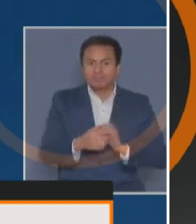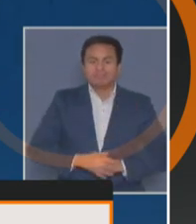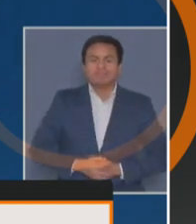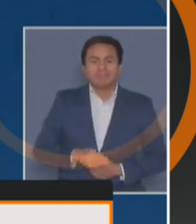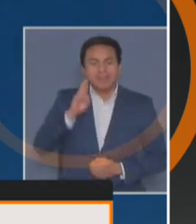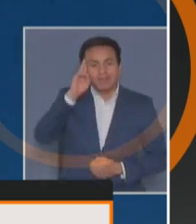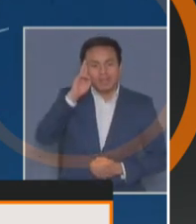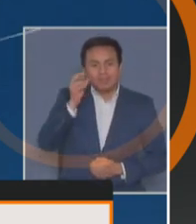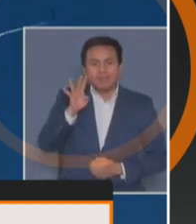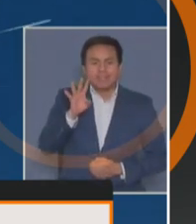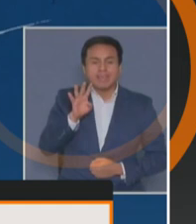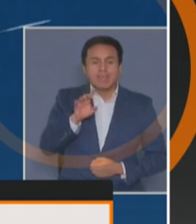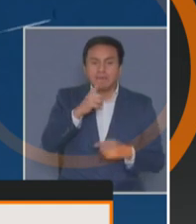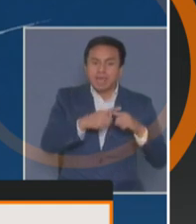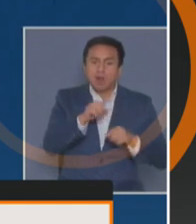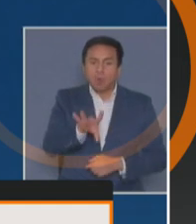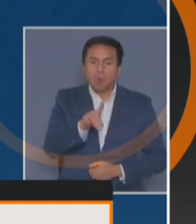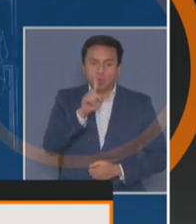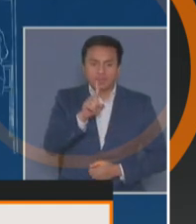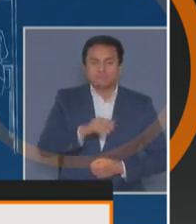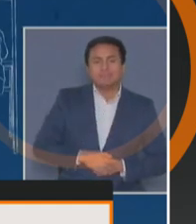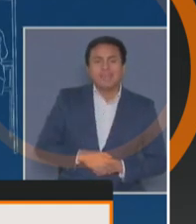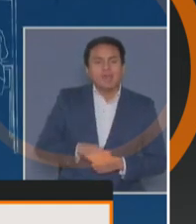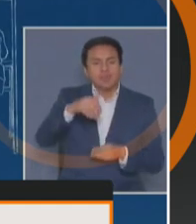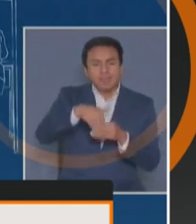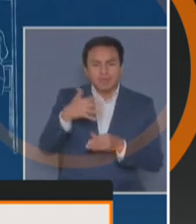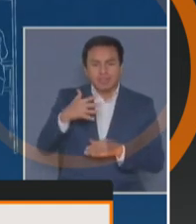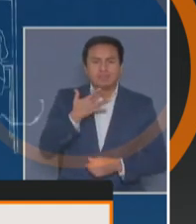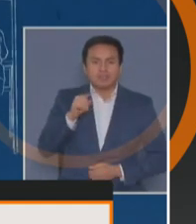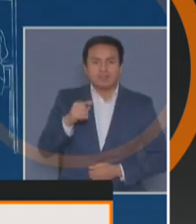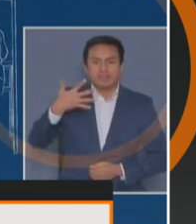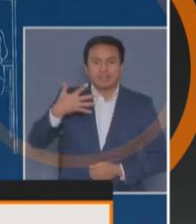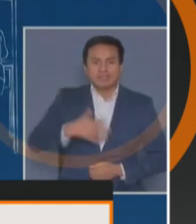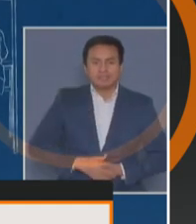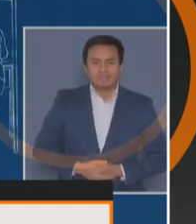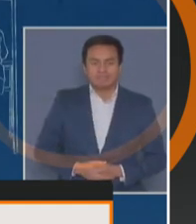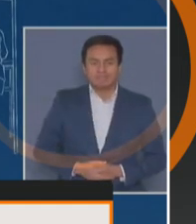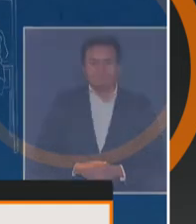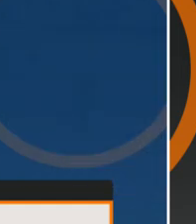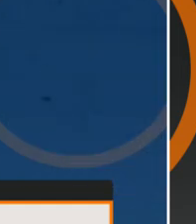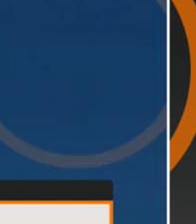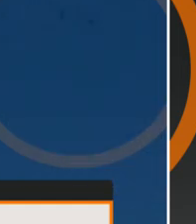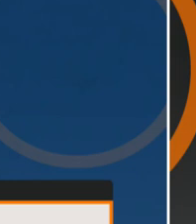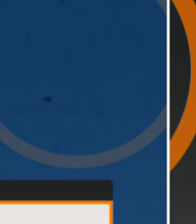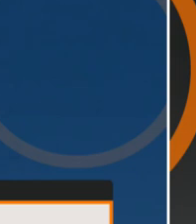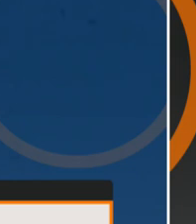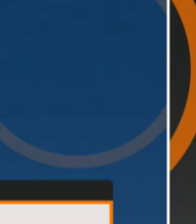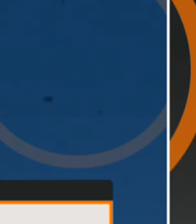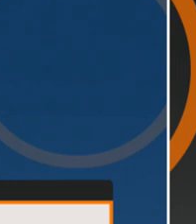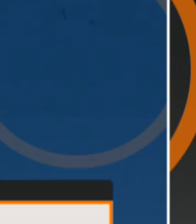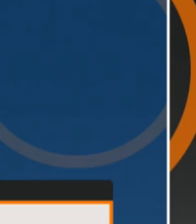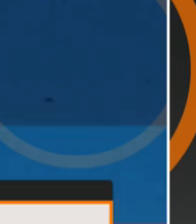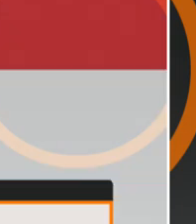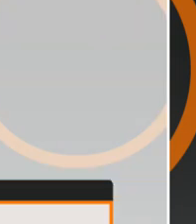chile tiene una constitución desde el año 1980 aprobada durante la dictadura de pinochet de ahí viene la cosa no bueno es una